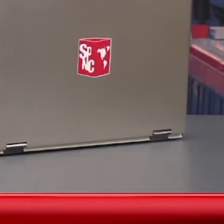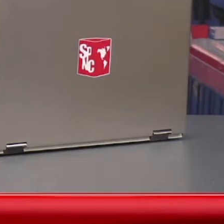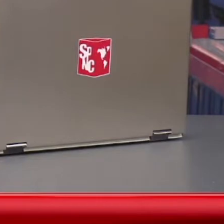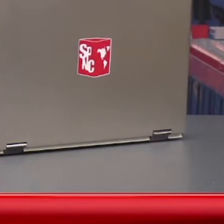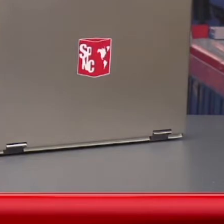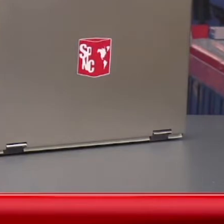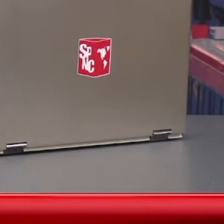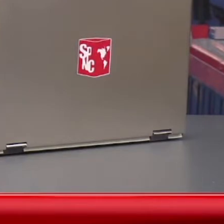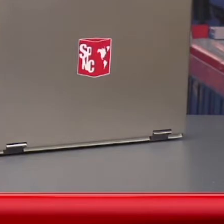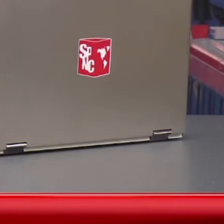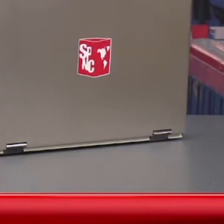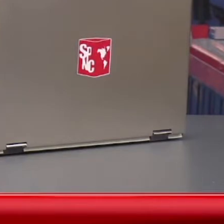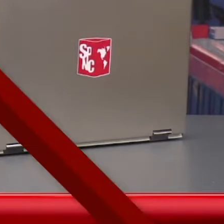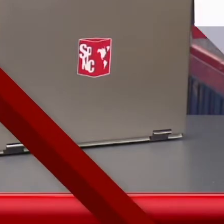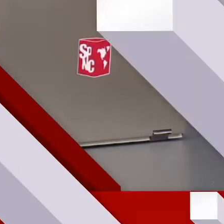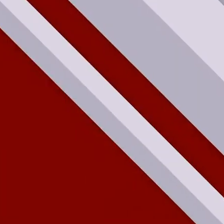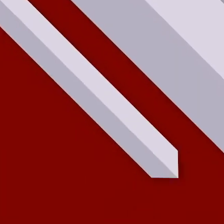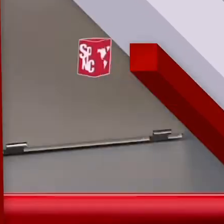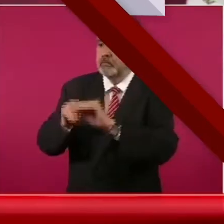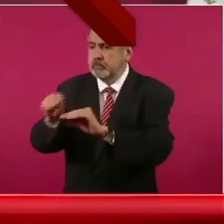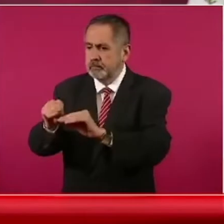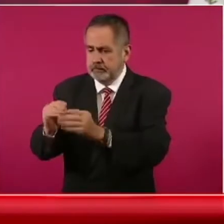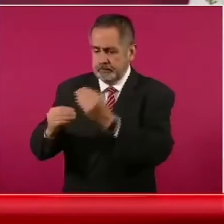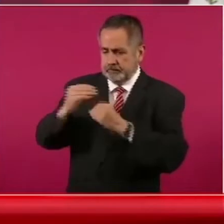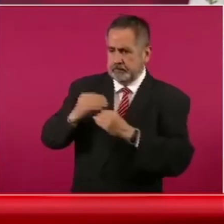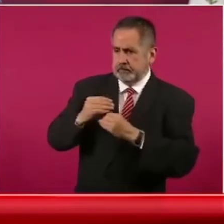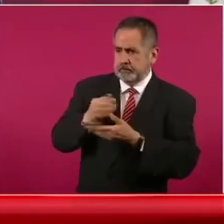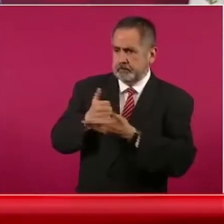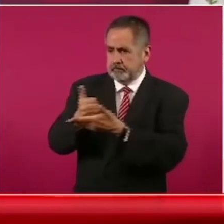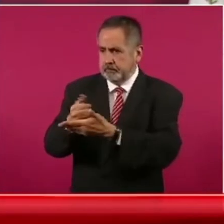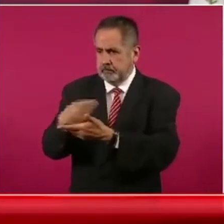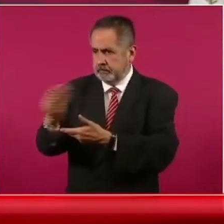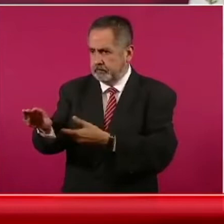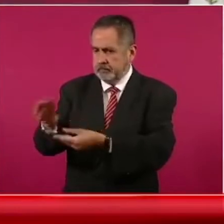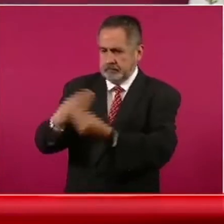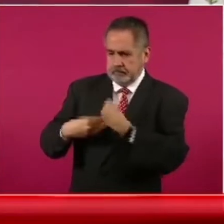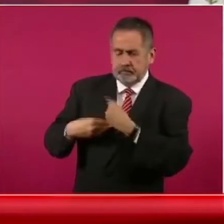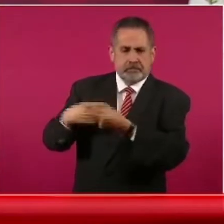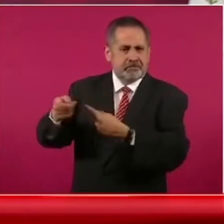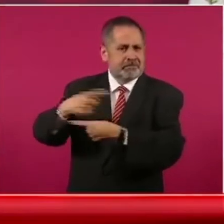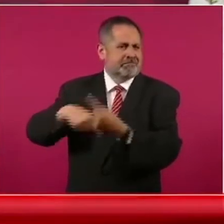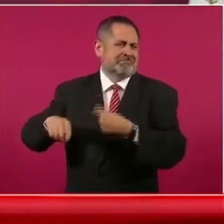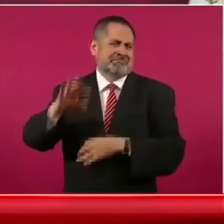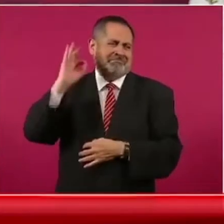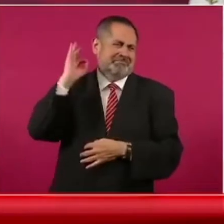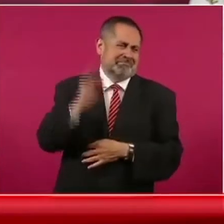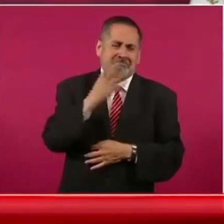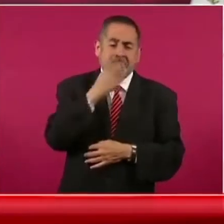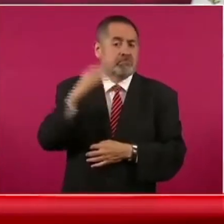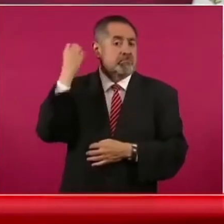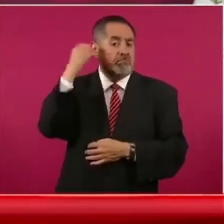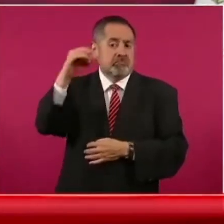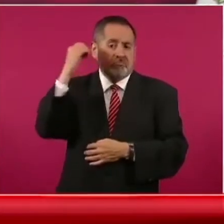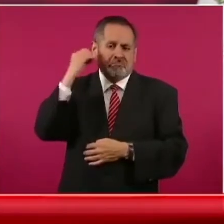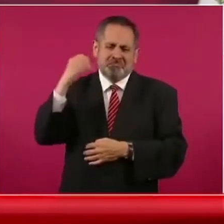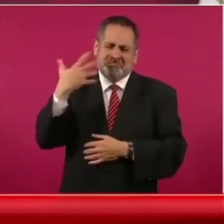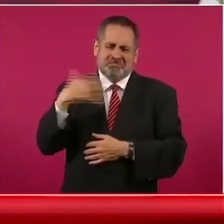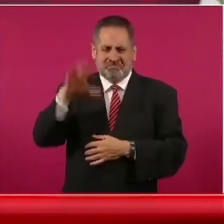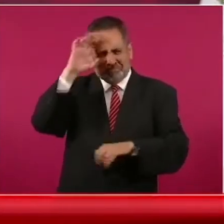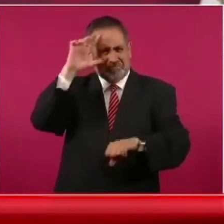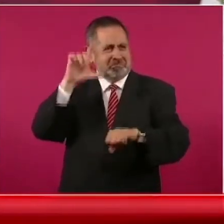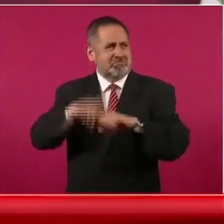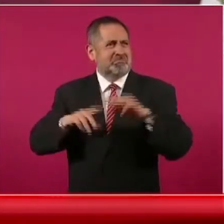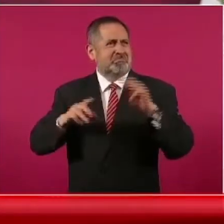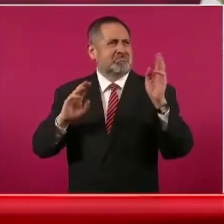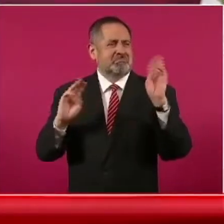Manuel López Obrador esta mañana escuchemos y veamos por eso Oaxaca es de los pueblos con más cultura en el mundo